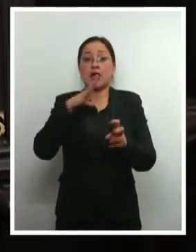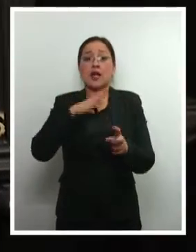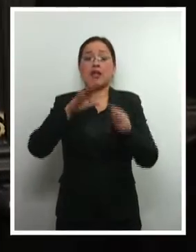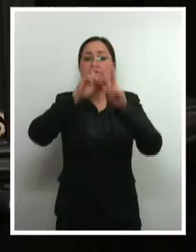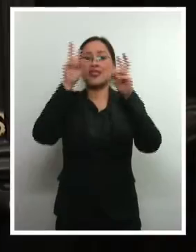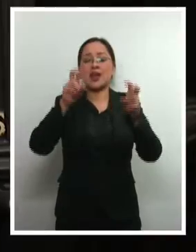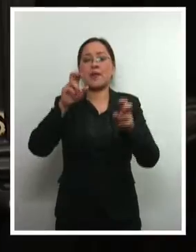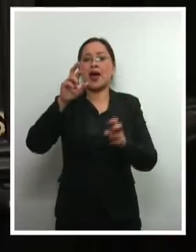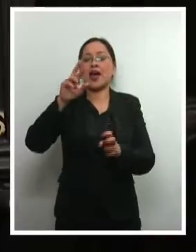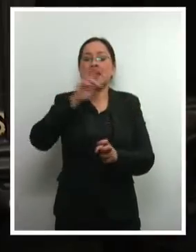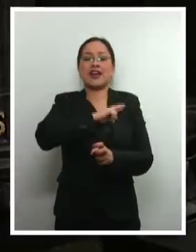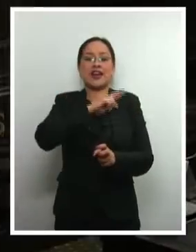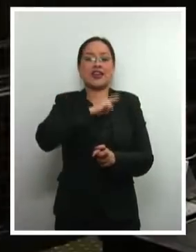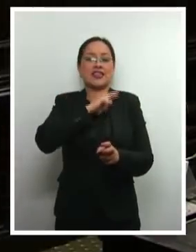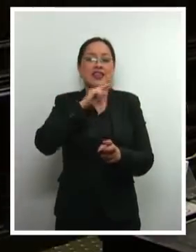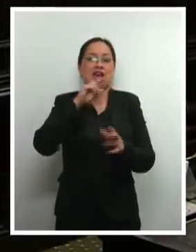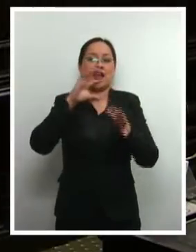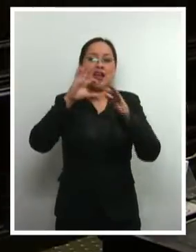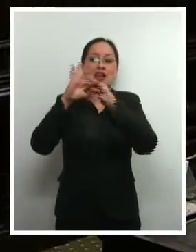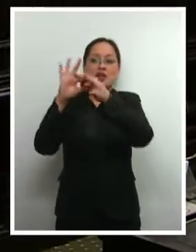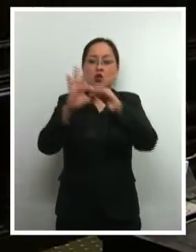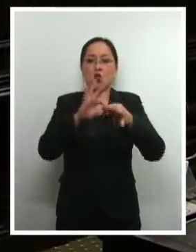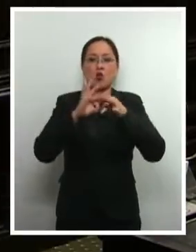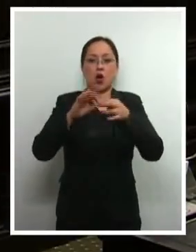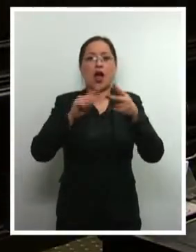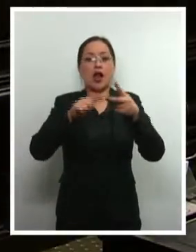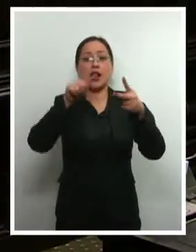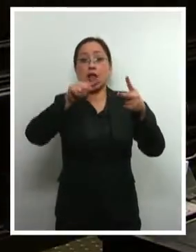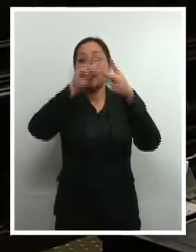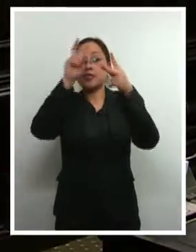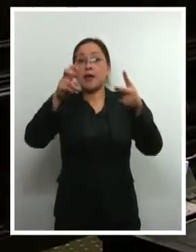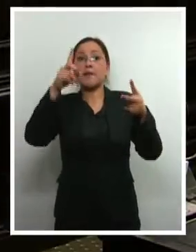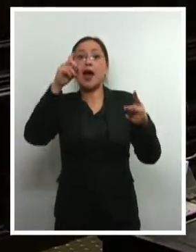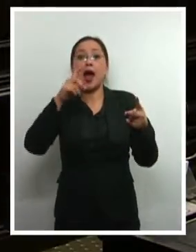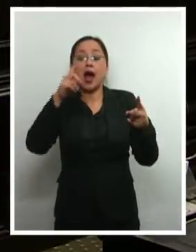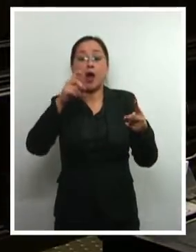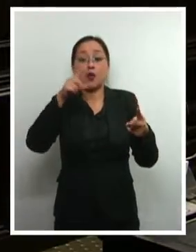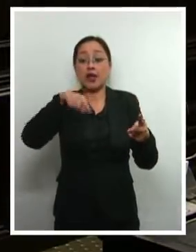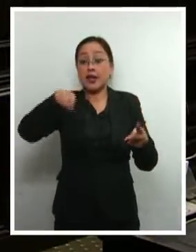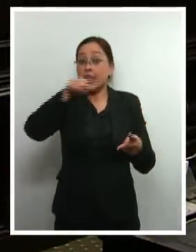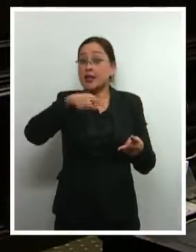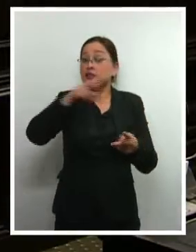universal, la cuestión del agua, era un acuerdo entre todos.